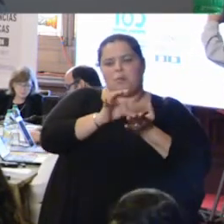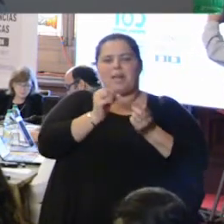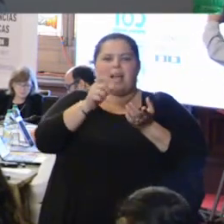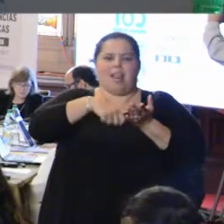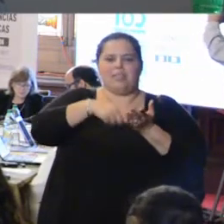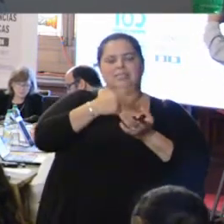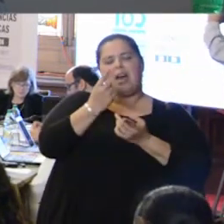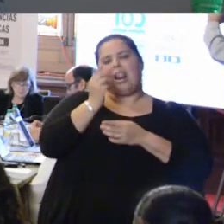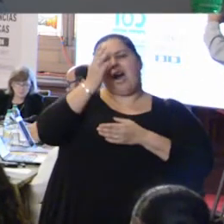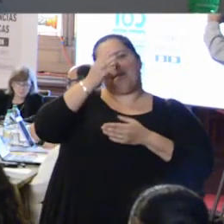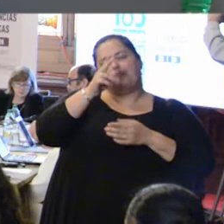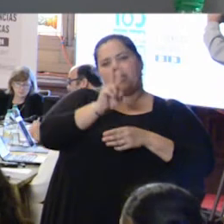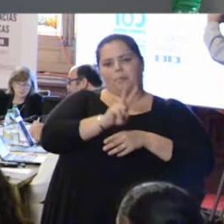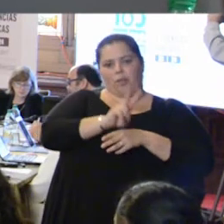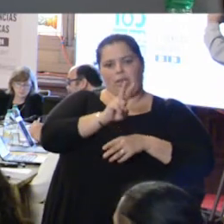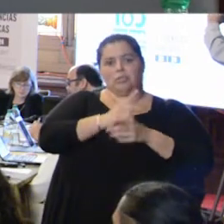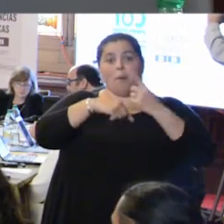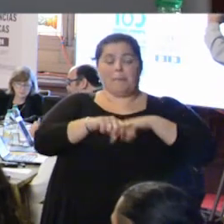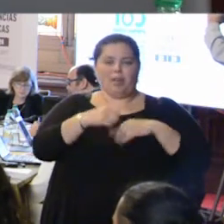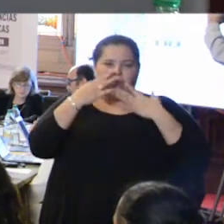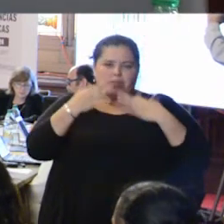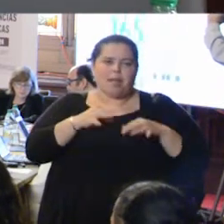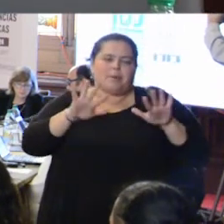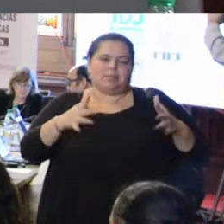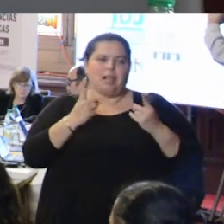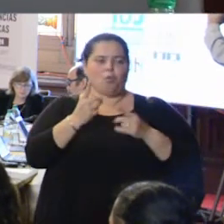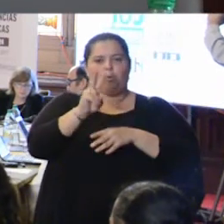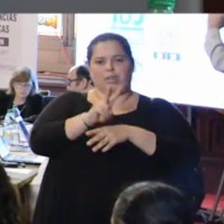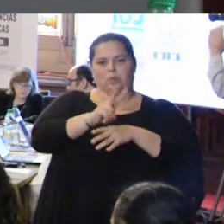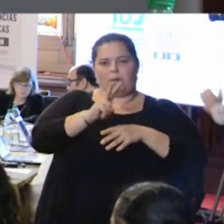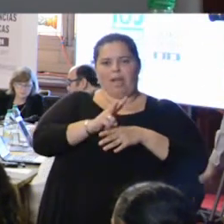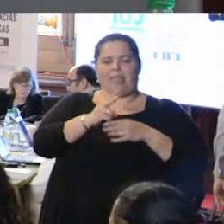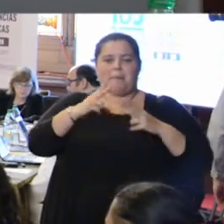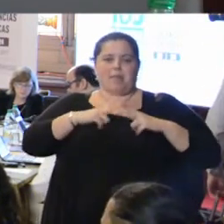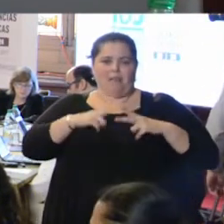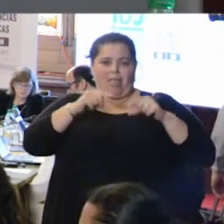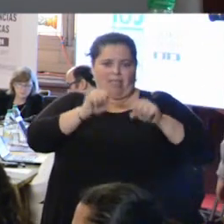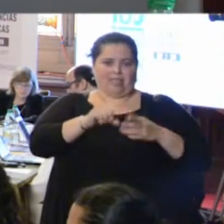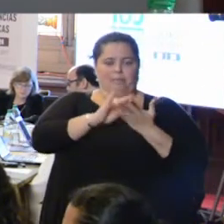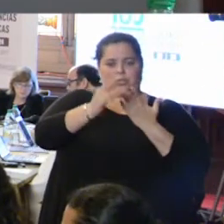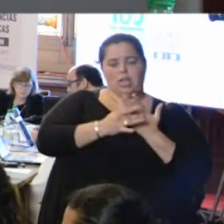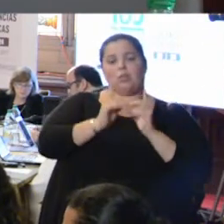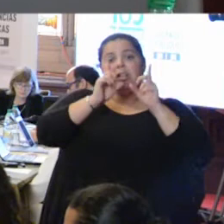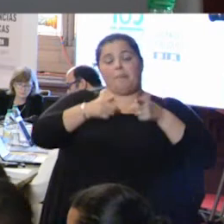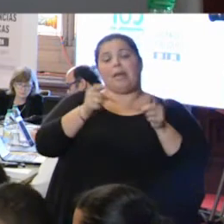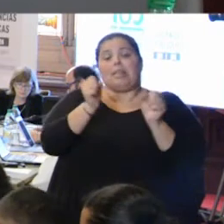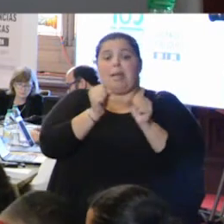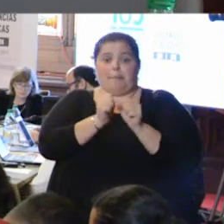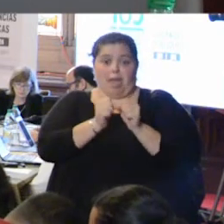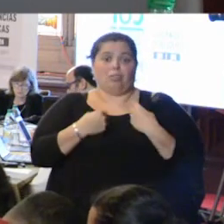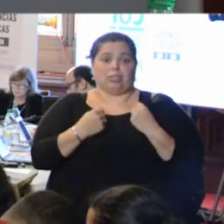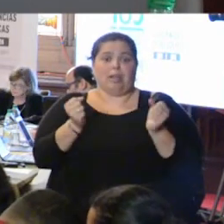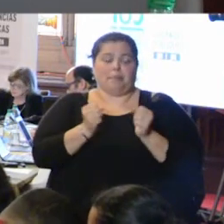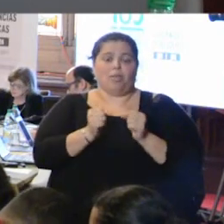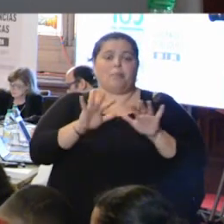pero en realidad se estaban transformando en una especie de seguridad privada del proyecto, y que ellos sentían miedo, que se sentían como si estuvieran